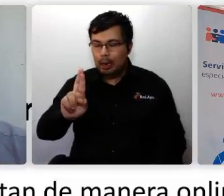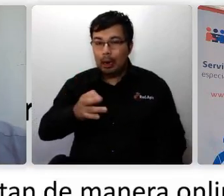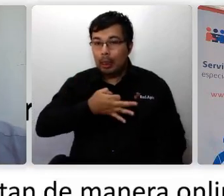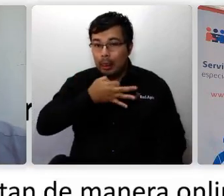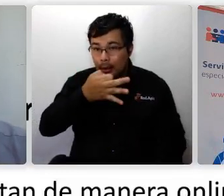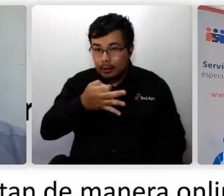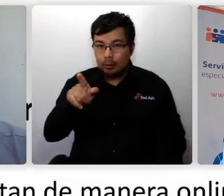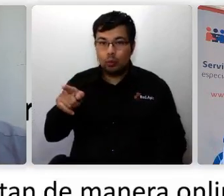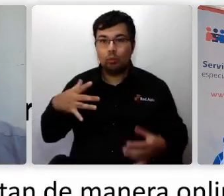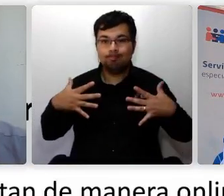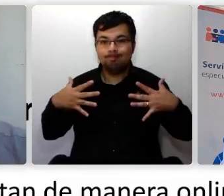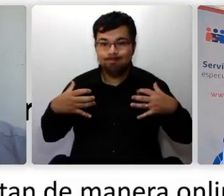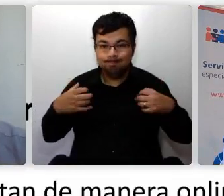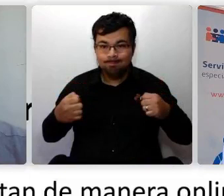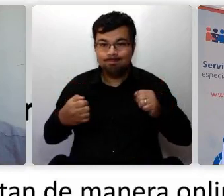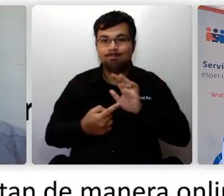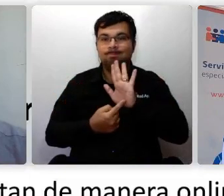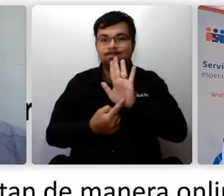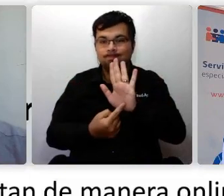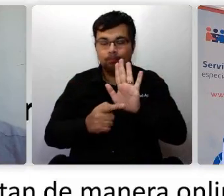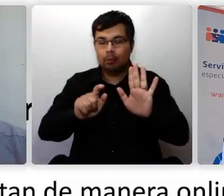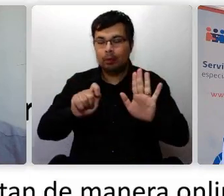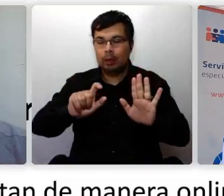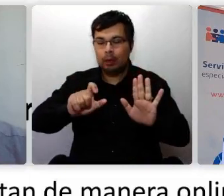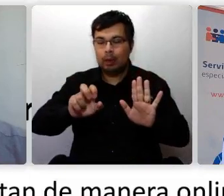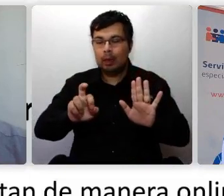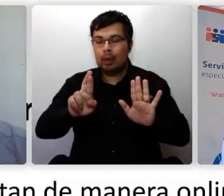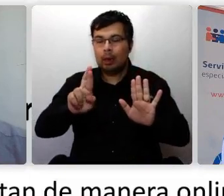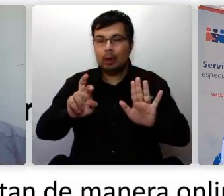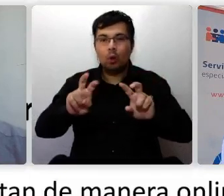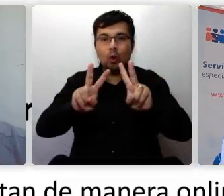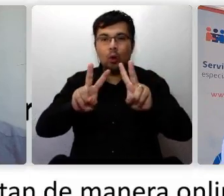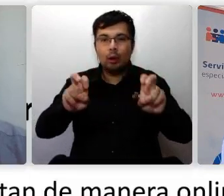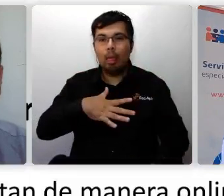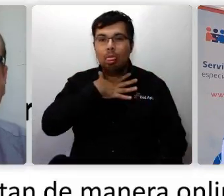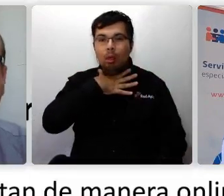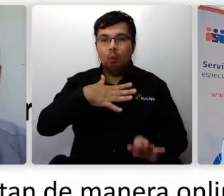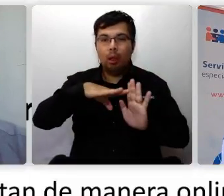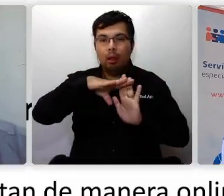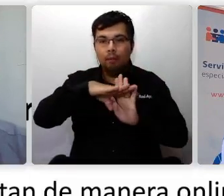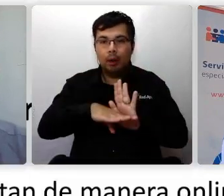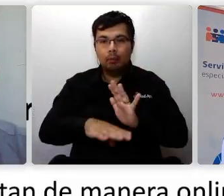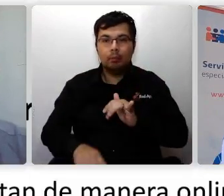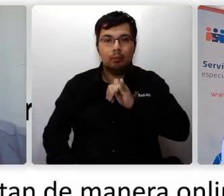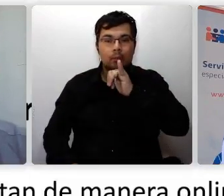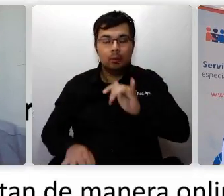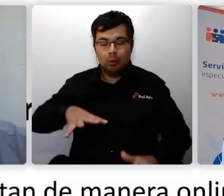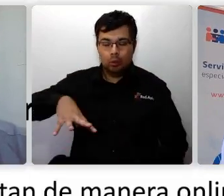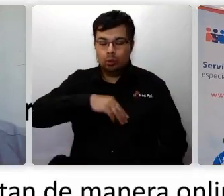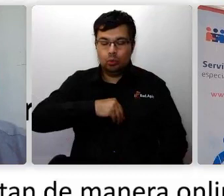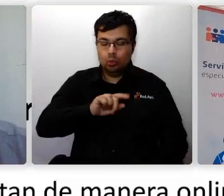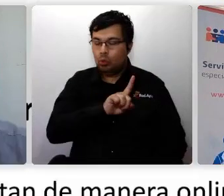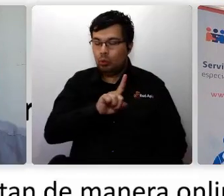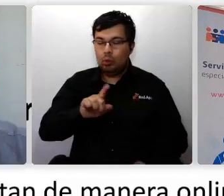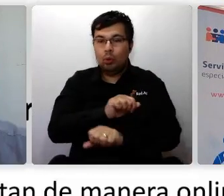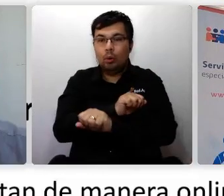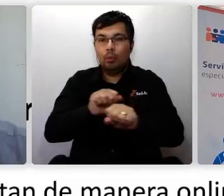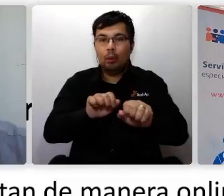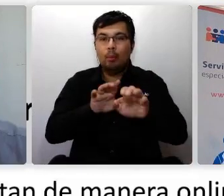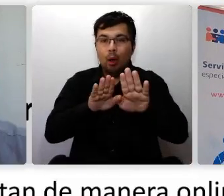TGR y pedir prescripción de deuda o lo que sea. Por ejemplo, al menos cuando nosotros no podamos operar 100%, dejar tranquila a la